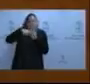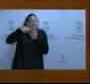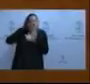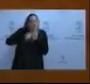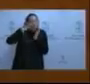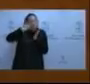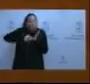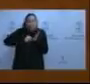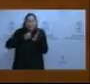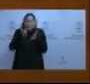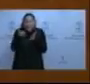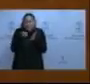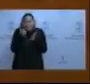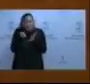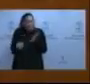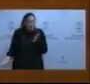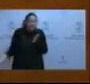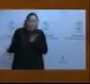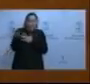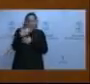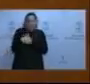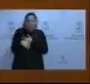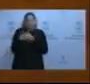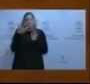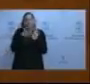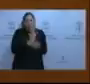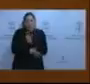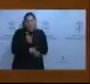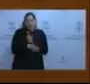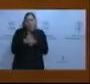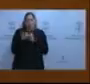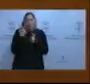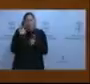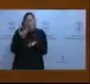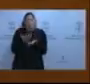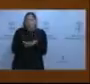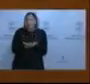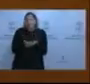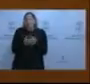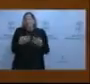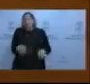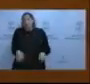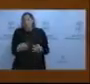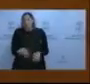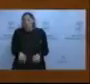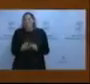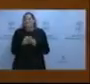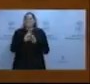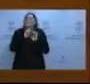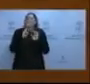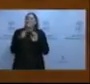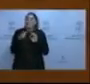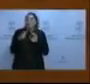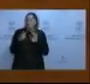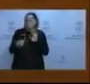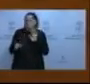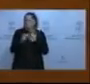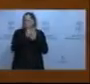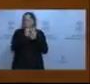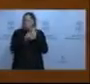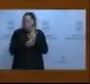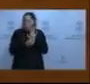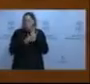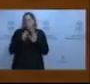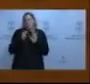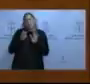contratación, ¿no? Con lo cual yo creo que lo que les estamos pidiendo es razonable. Y el segundo punto es distinto porque es más grave, ¿no? Pedimos